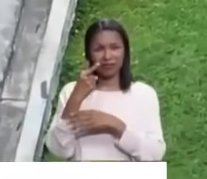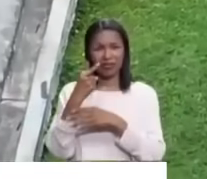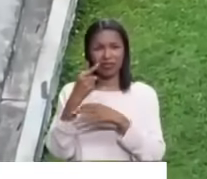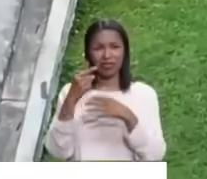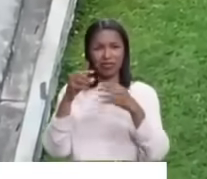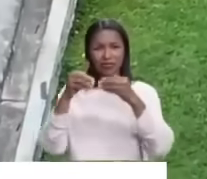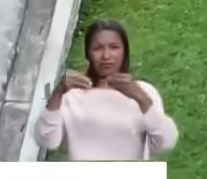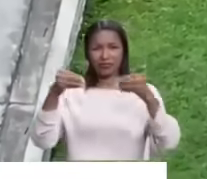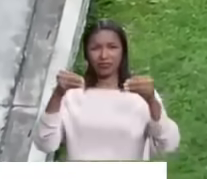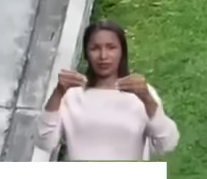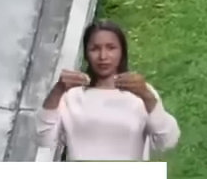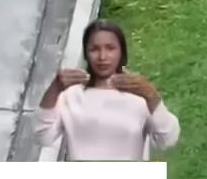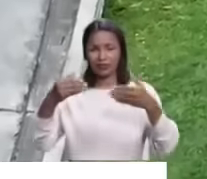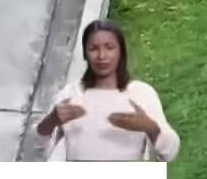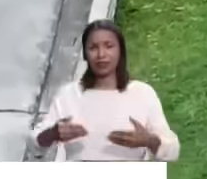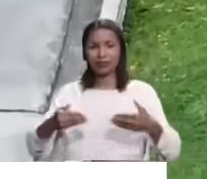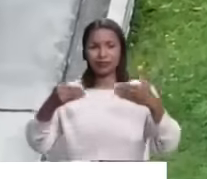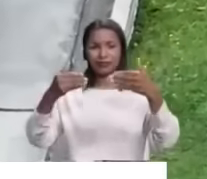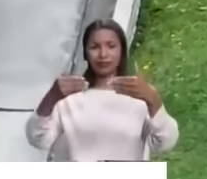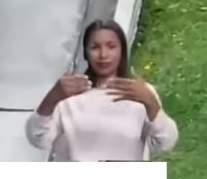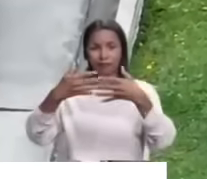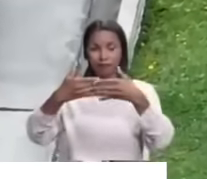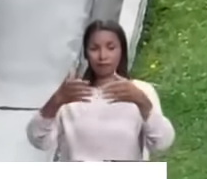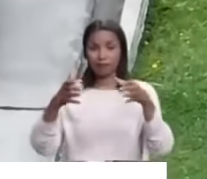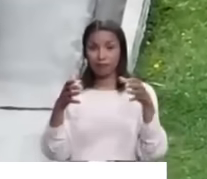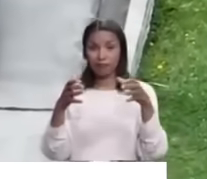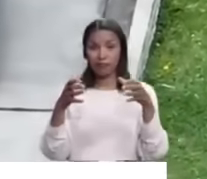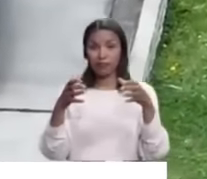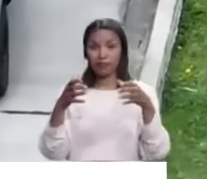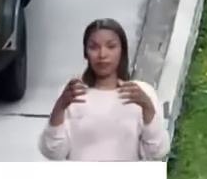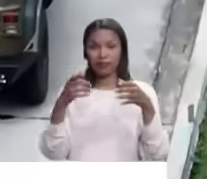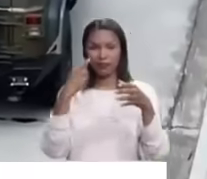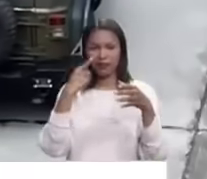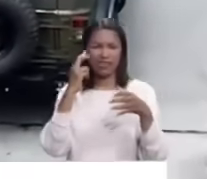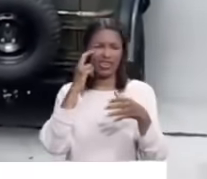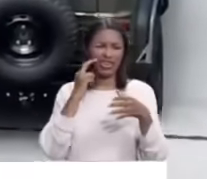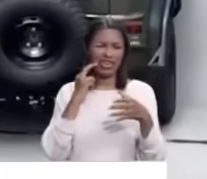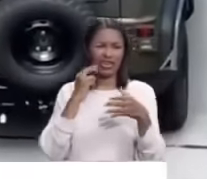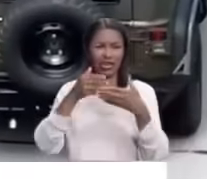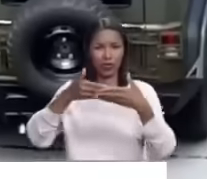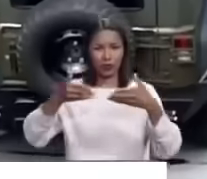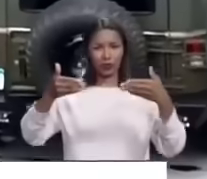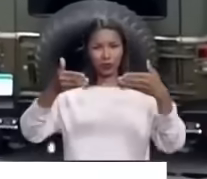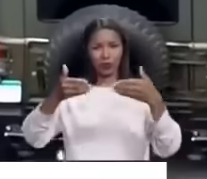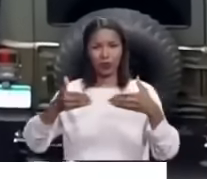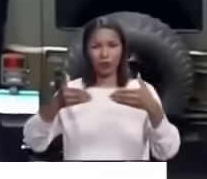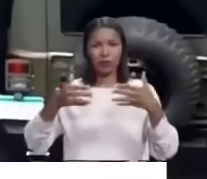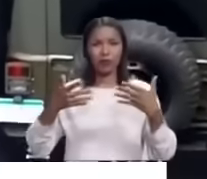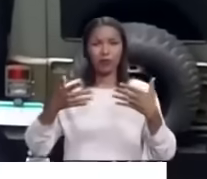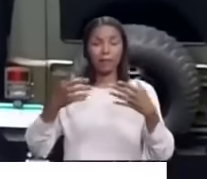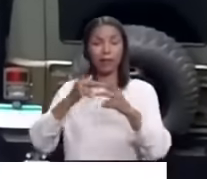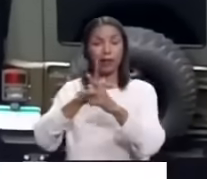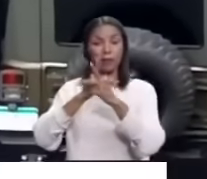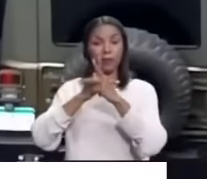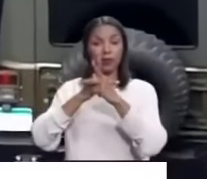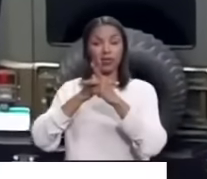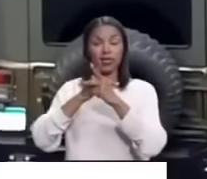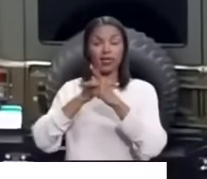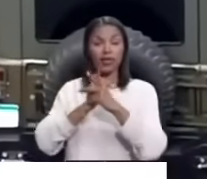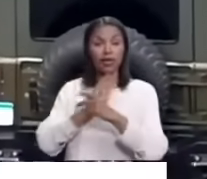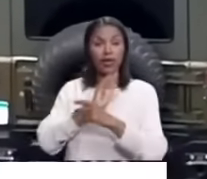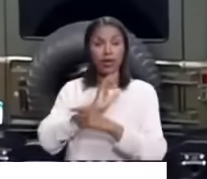que es antibalas, sobre todo porque buscan resguardar la seguridad de sus